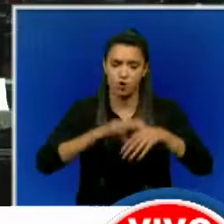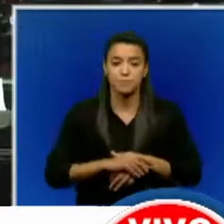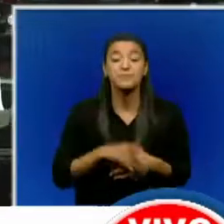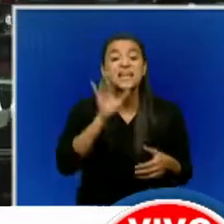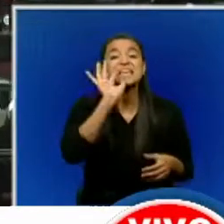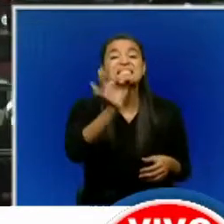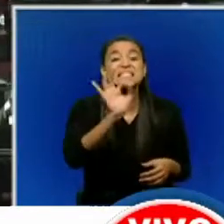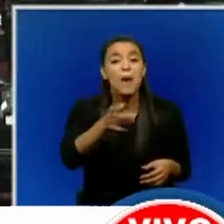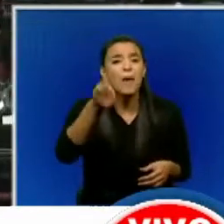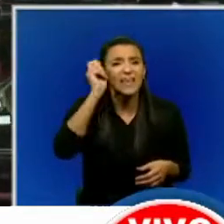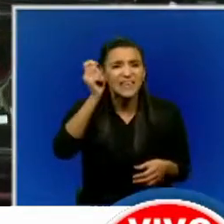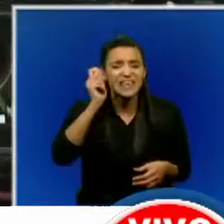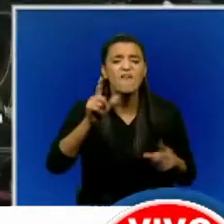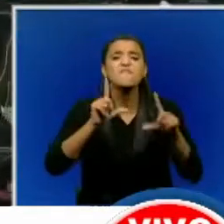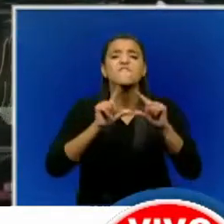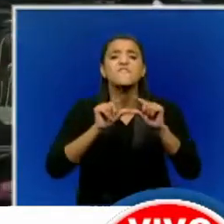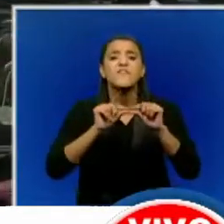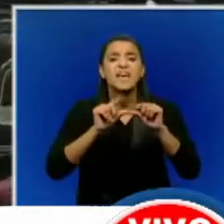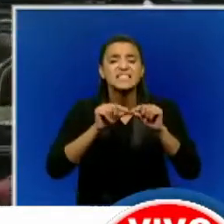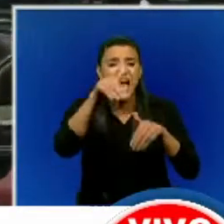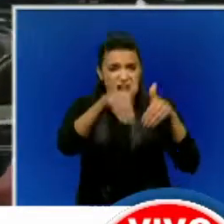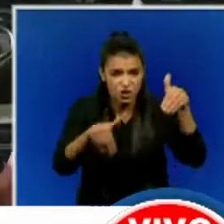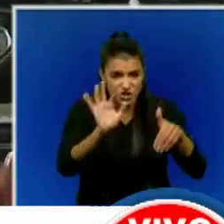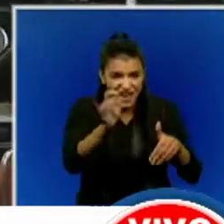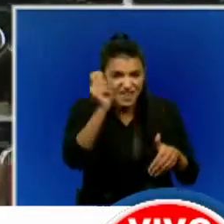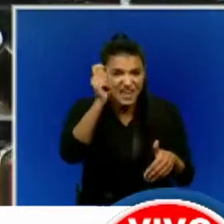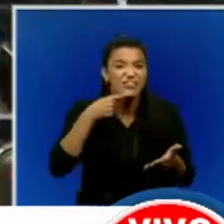¿Sabe quién va a poner la fecha de las elecciones?